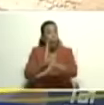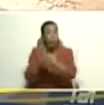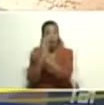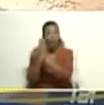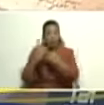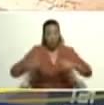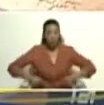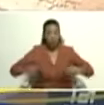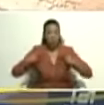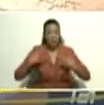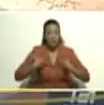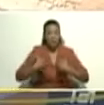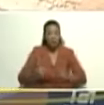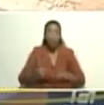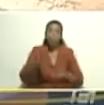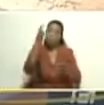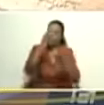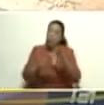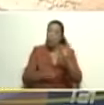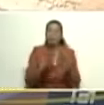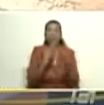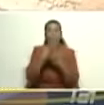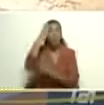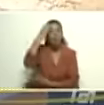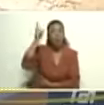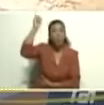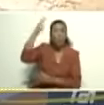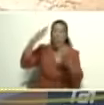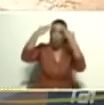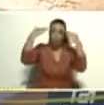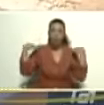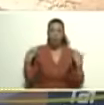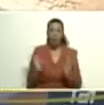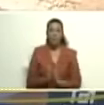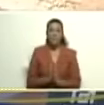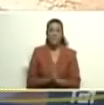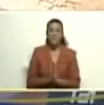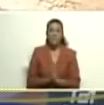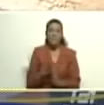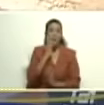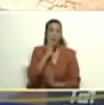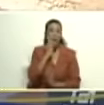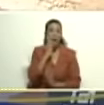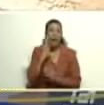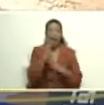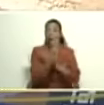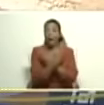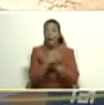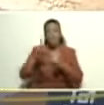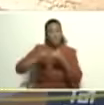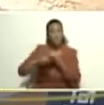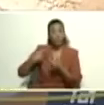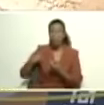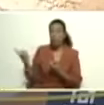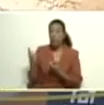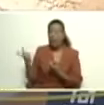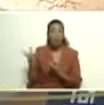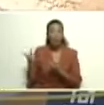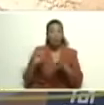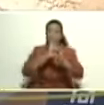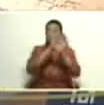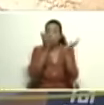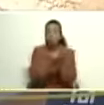cuidándonos. Afortunadamente, gracias a Dios, a la Virgen, ni a Silvia ni a mí, nos dio